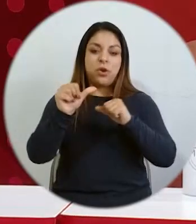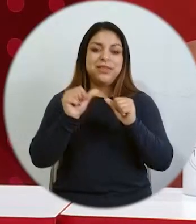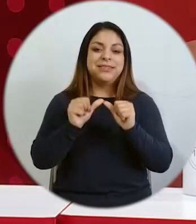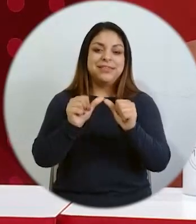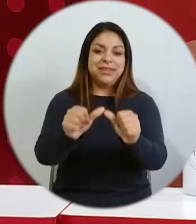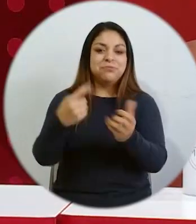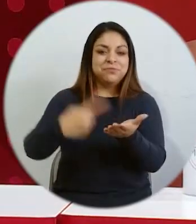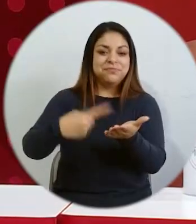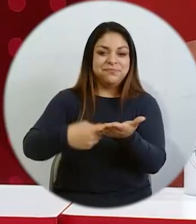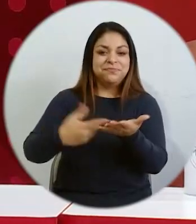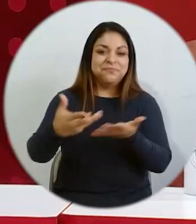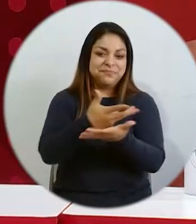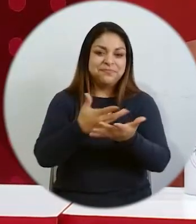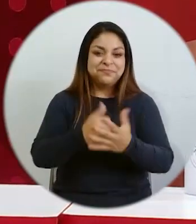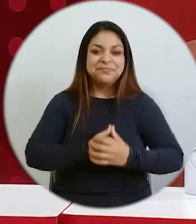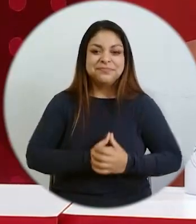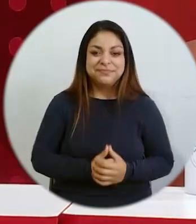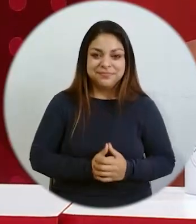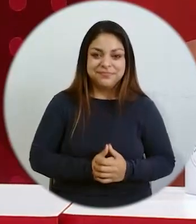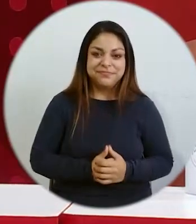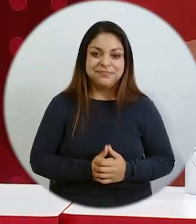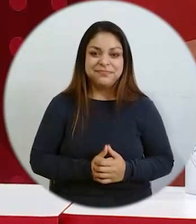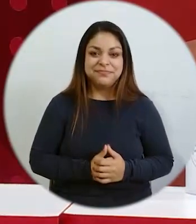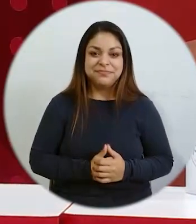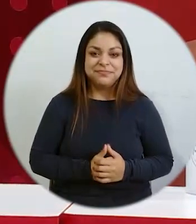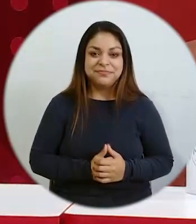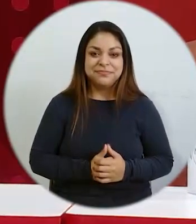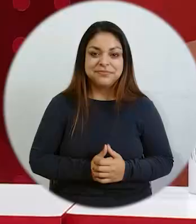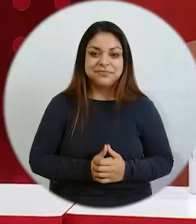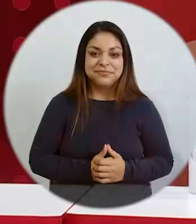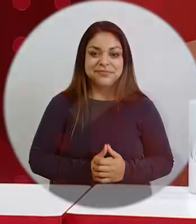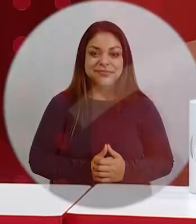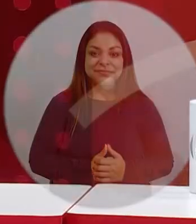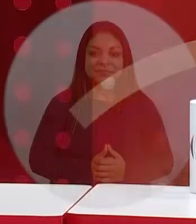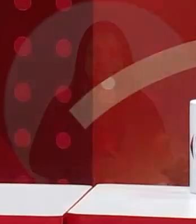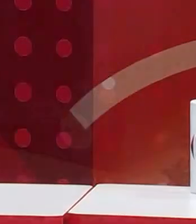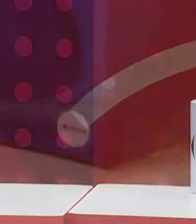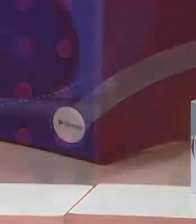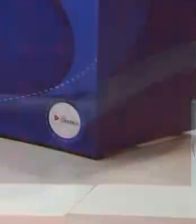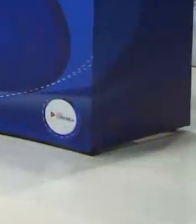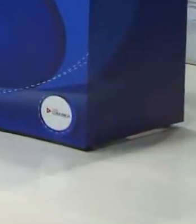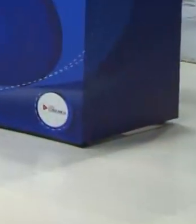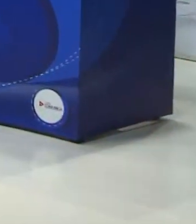a hablar en el siguiente bloque. Vamos a una pausa, pero ya regresamos aquí en Una Mirada.